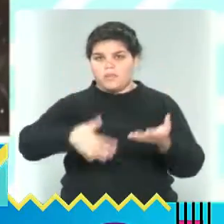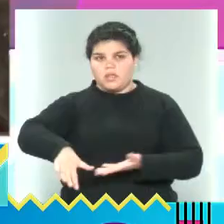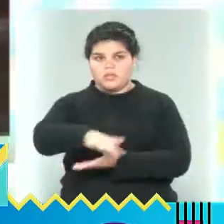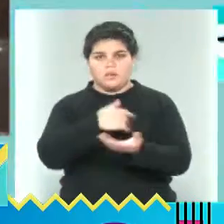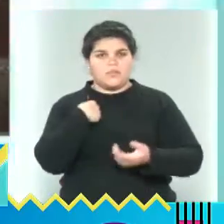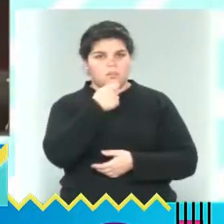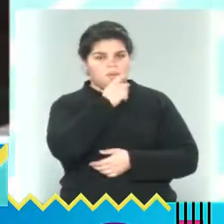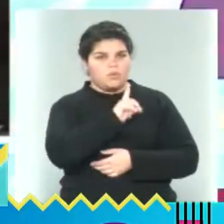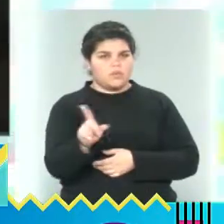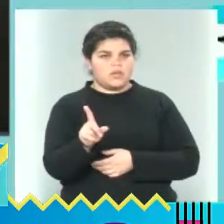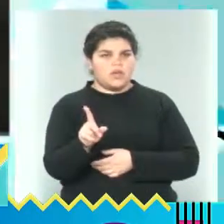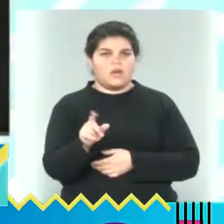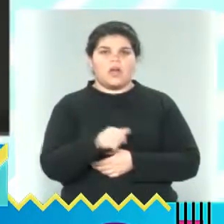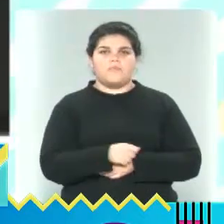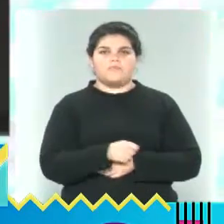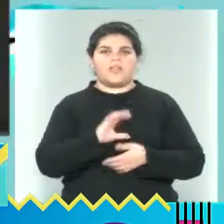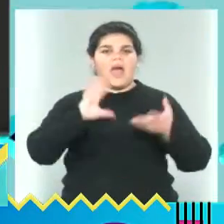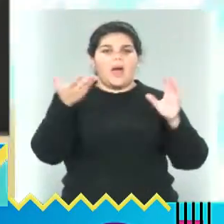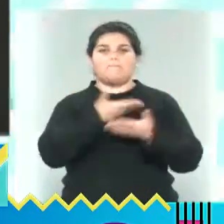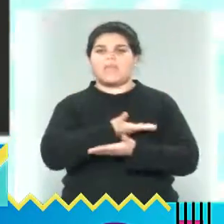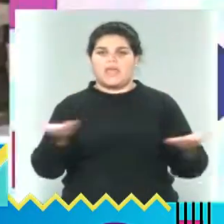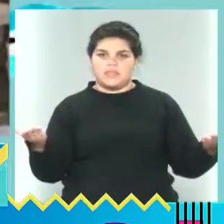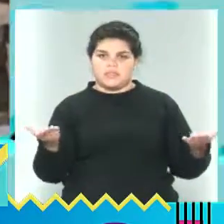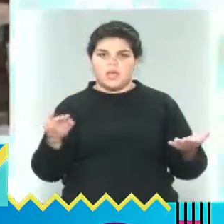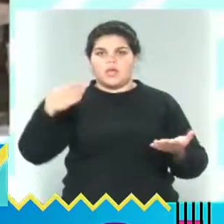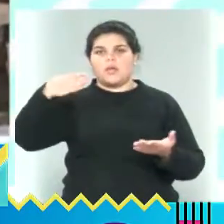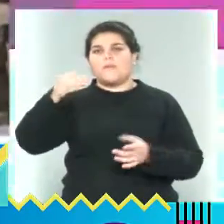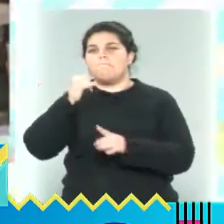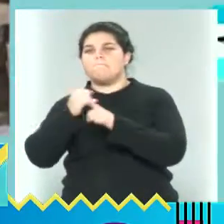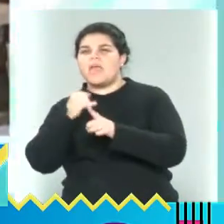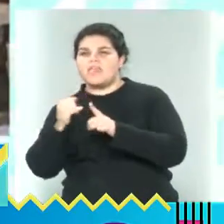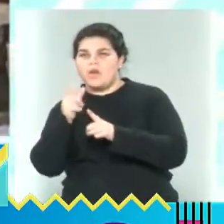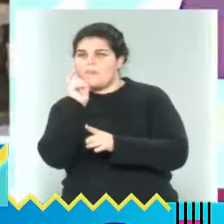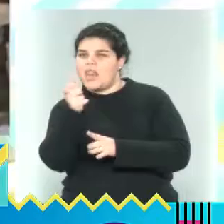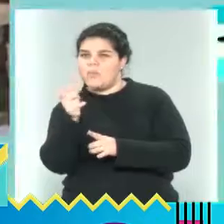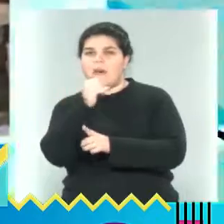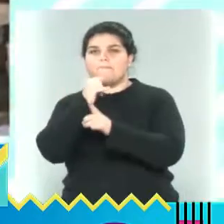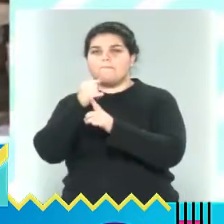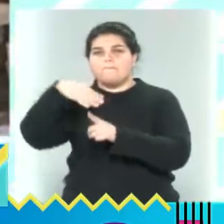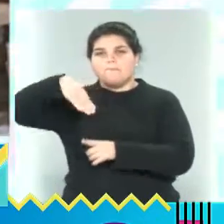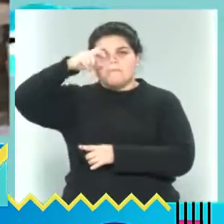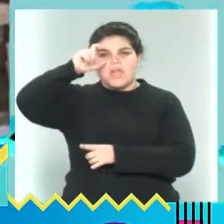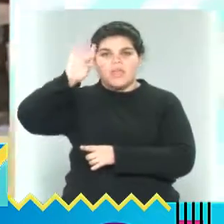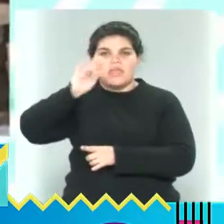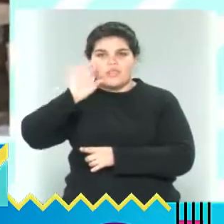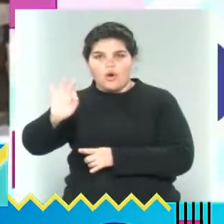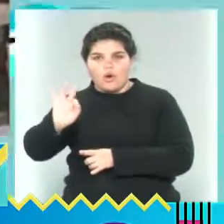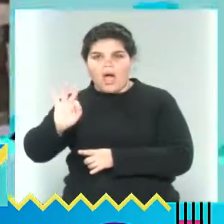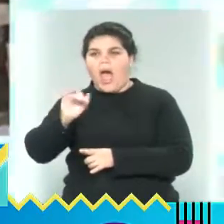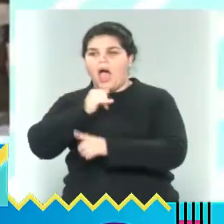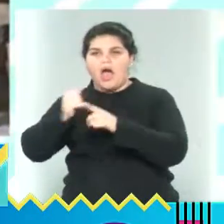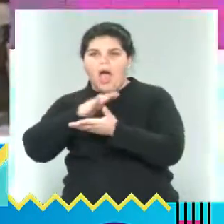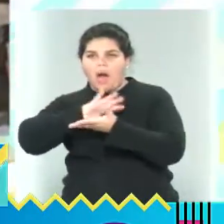de medio ambiente, a mí me gusta hablar de ambiente en general. Yo creo que el ambiente no tiene fronteras, no hay ni